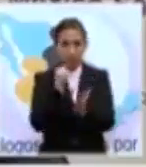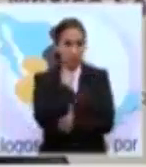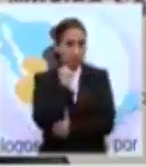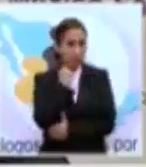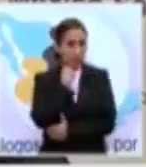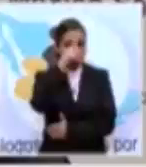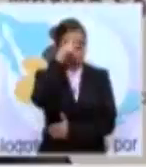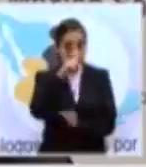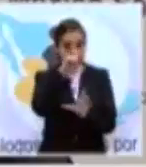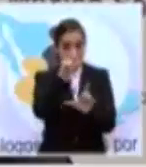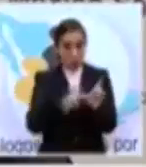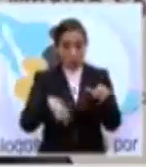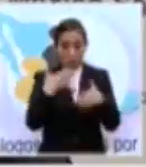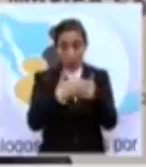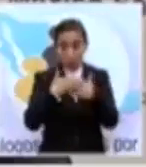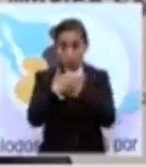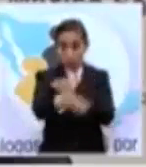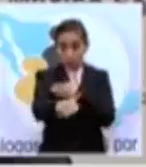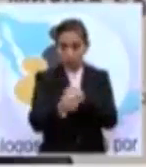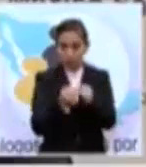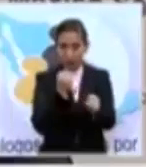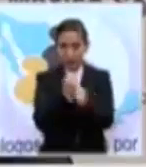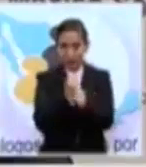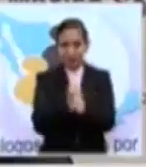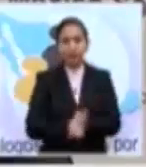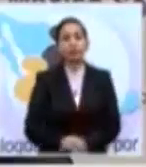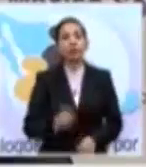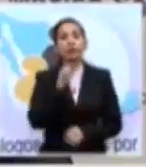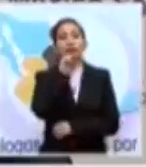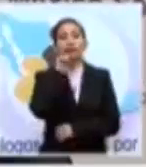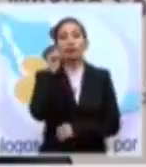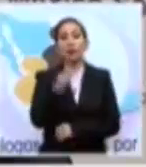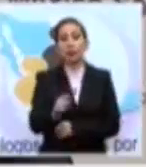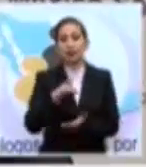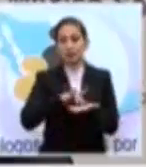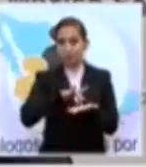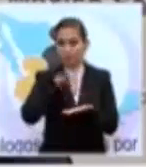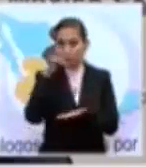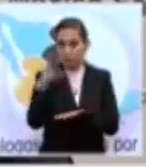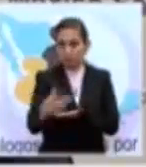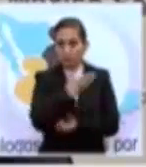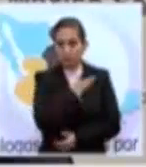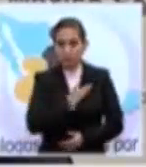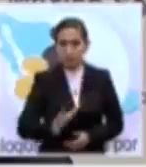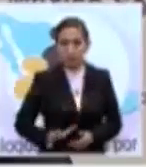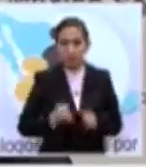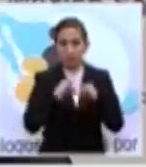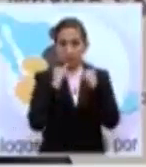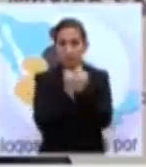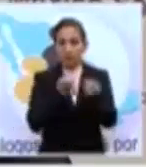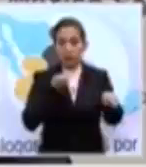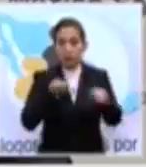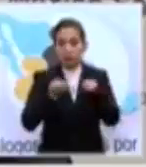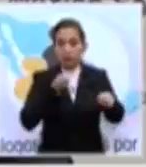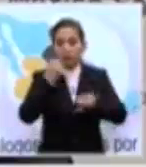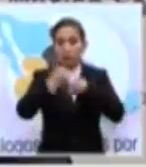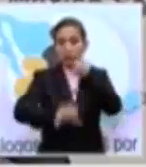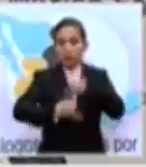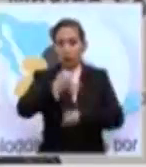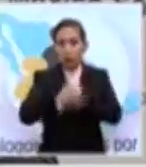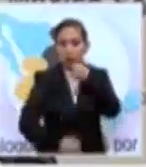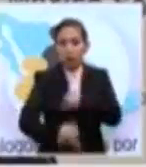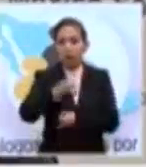Senado de la República en los próximos años. De igual manera, agradecer al presidente de la Junta de Coordinación Política, el senador